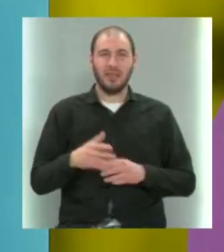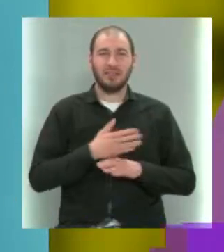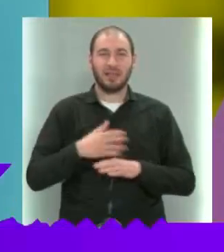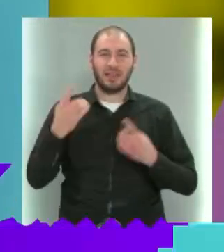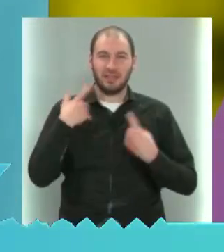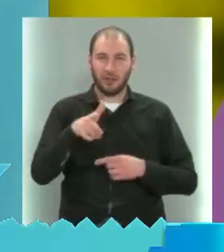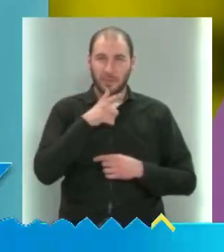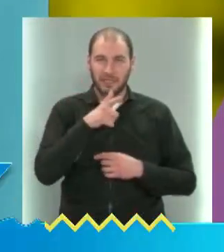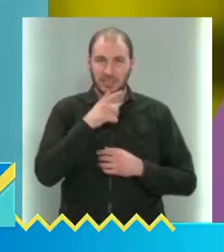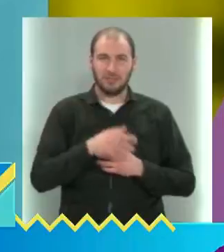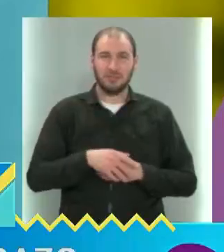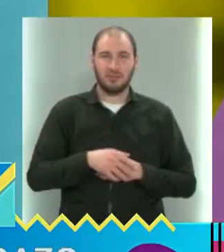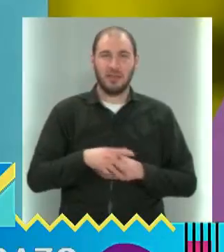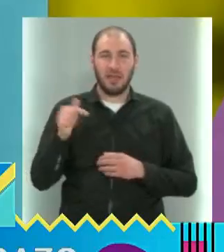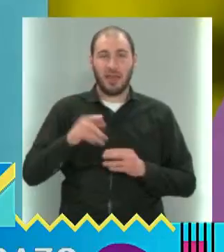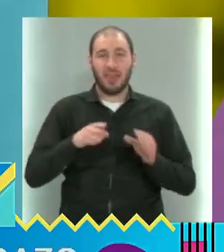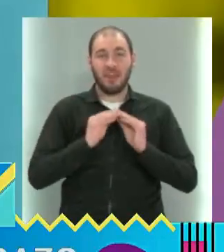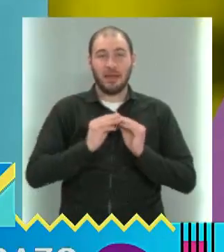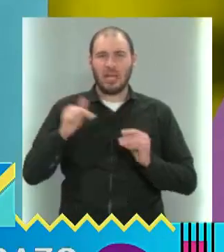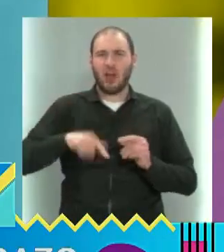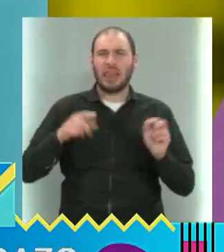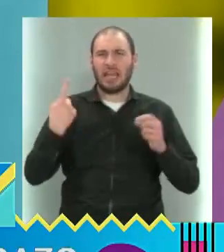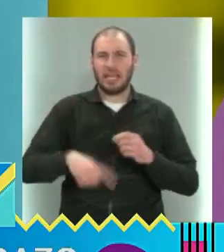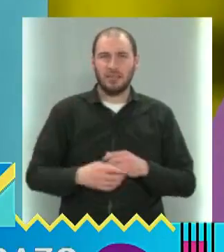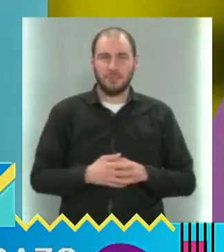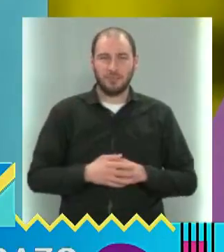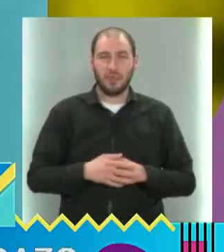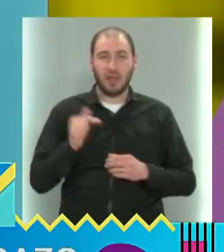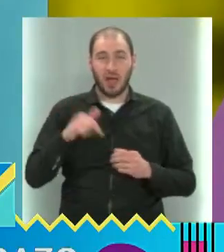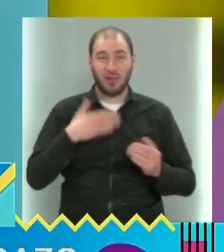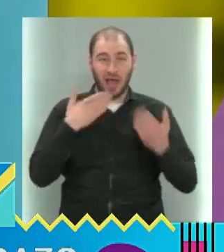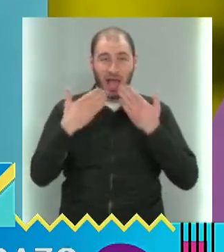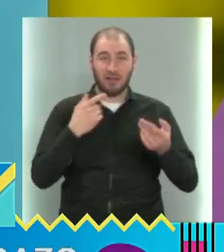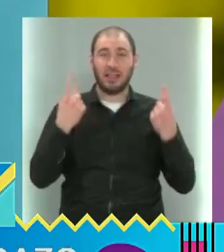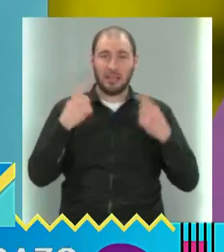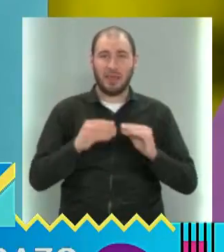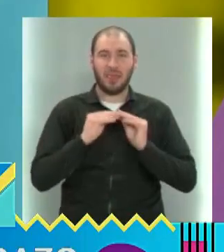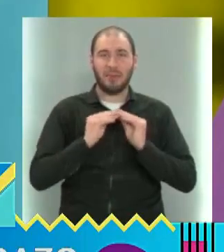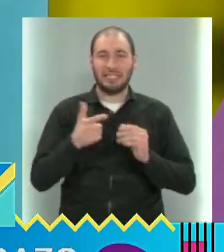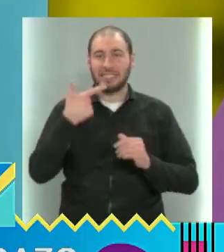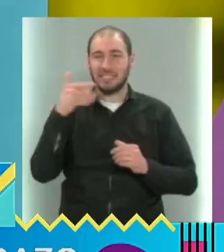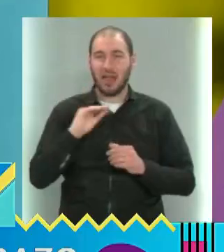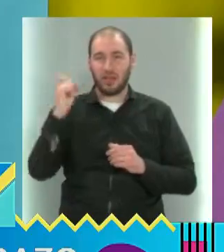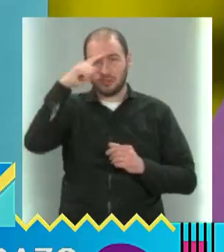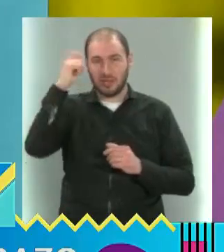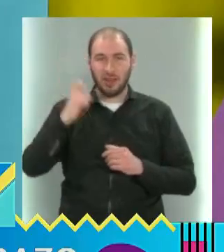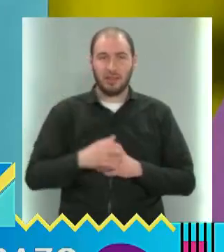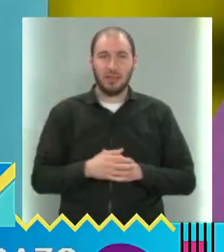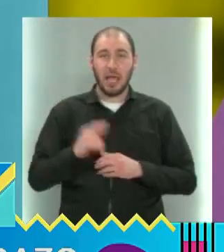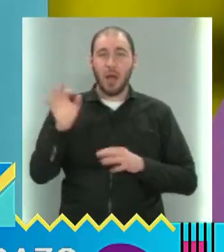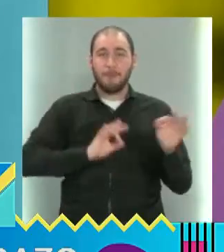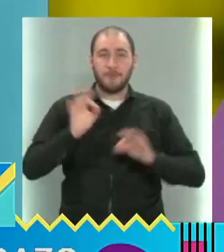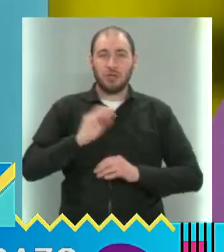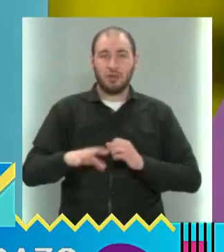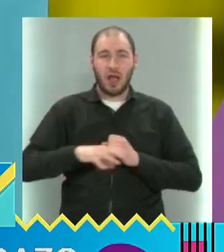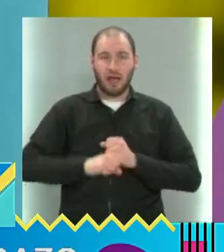Continuamos en Distintos Parecidos y obviamente el debate hoy tiene que ver con lo que se está discutiendo. También se está debatiendo en el Senado de la Nación este